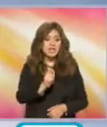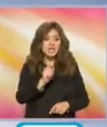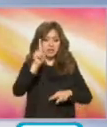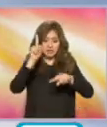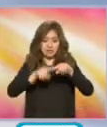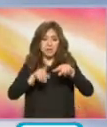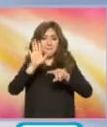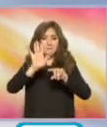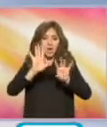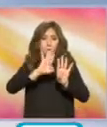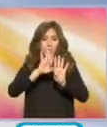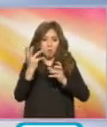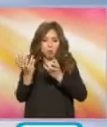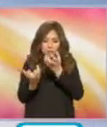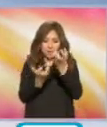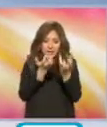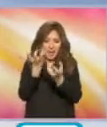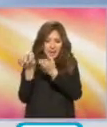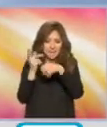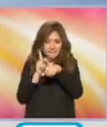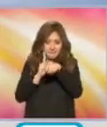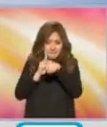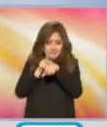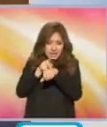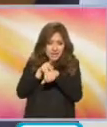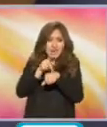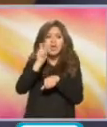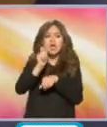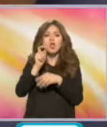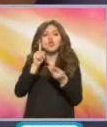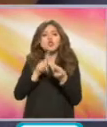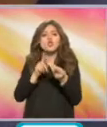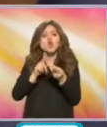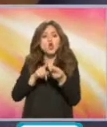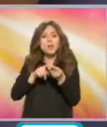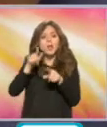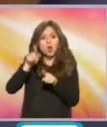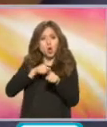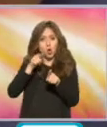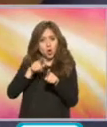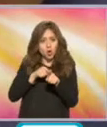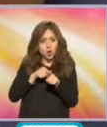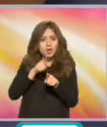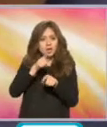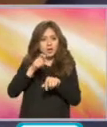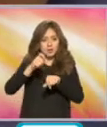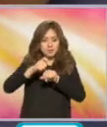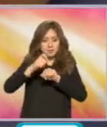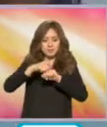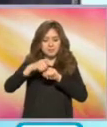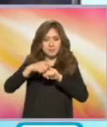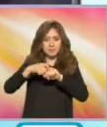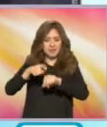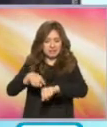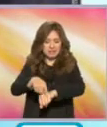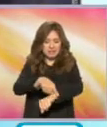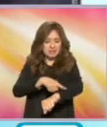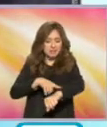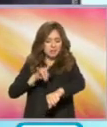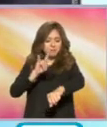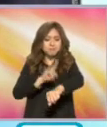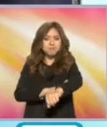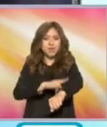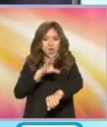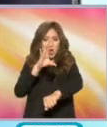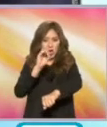la zona más superficial y hasta donde llega el pigmento. Entonces lo que provoca es una costra, Ay, qué dolor. una Sí. pequeña cicatriz. Ajá,